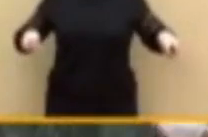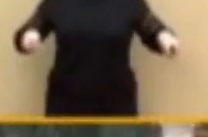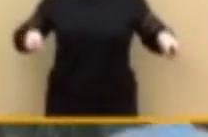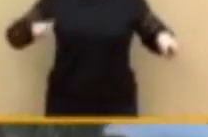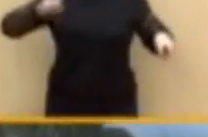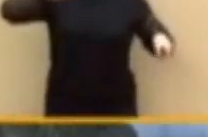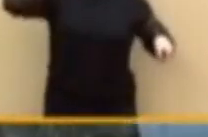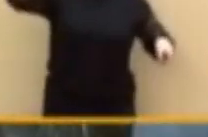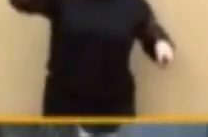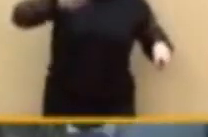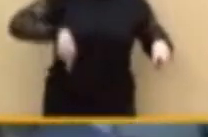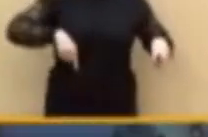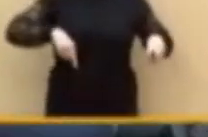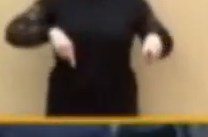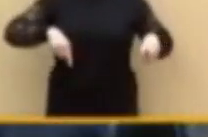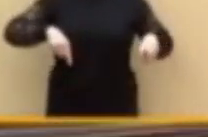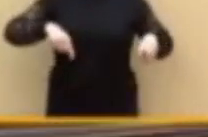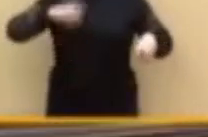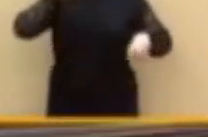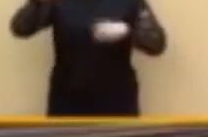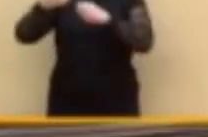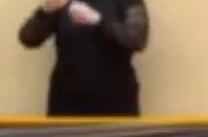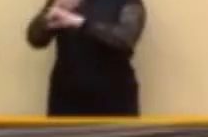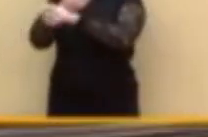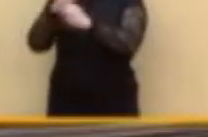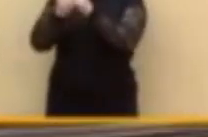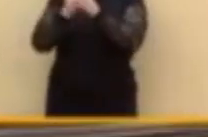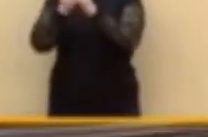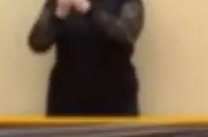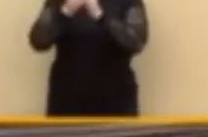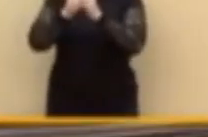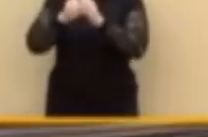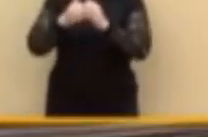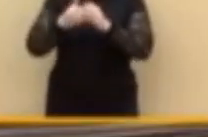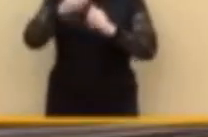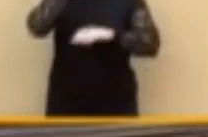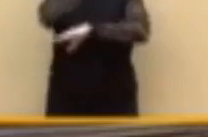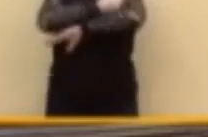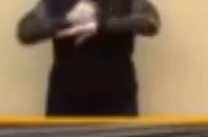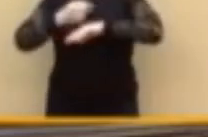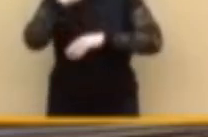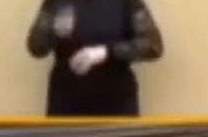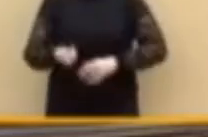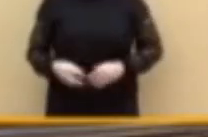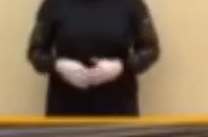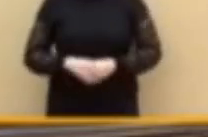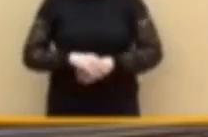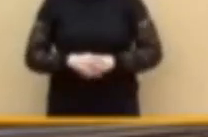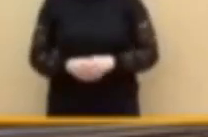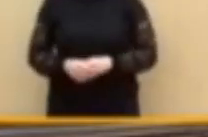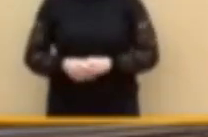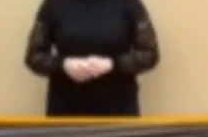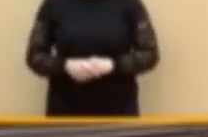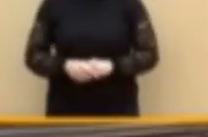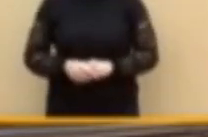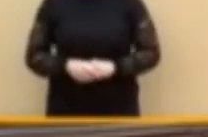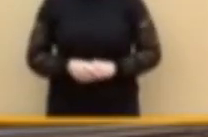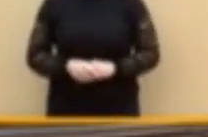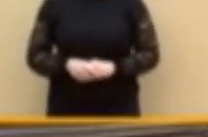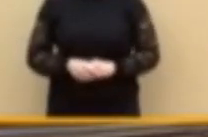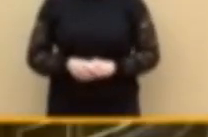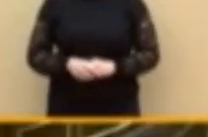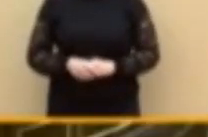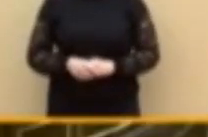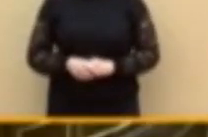instituciones pedir perdón frente a la iglesia católica por otros casos de pederastia oa españa por la conquista estos